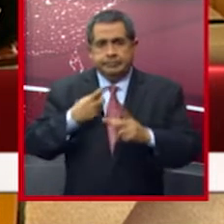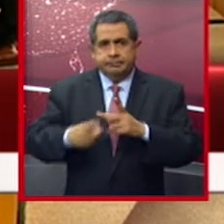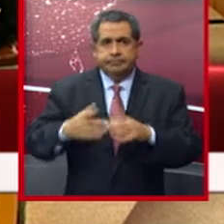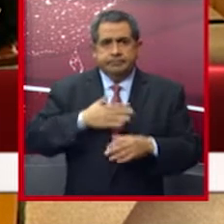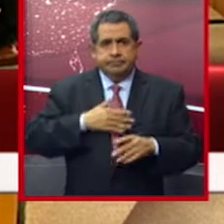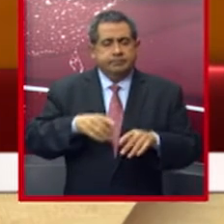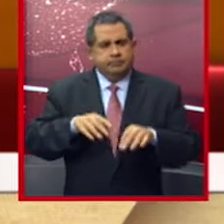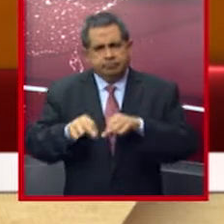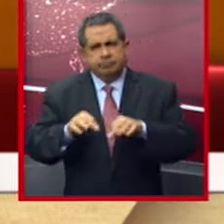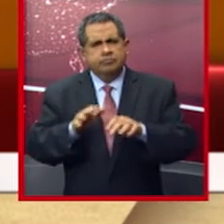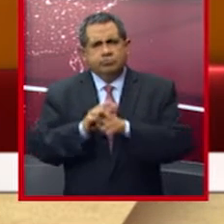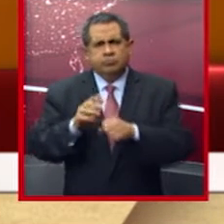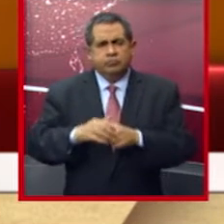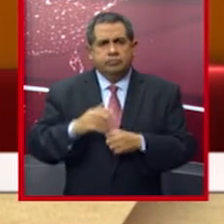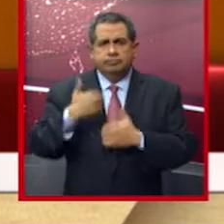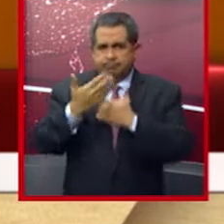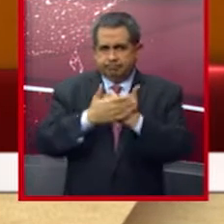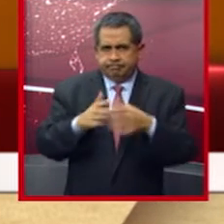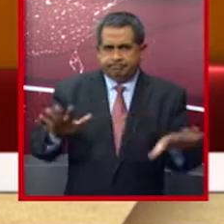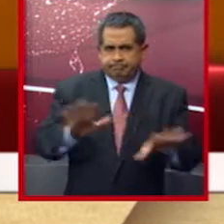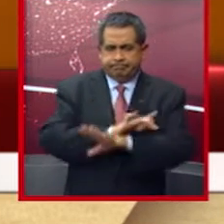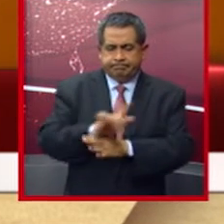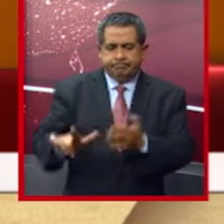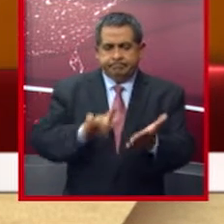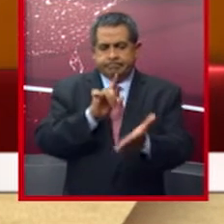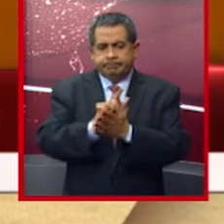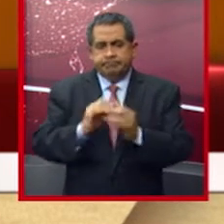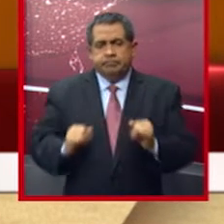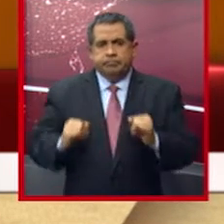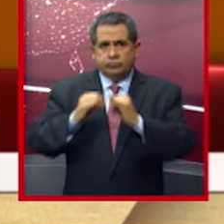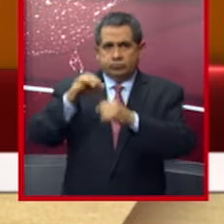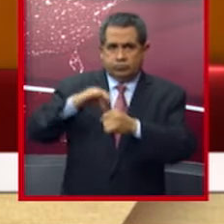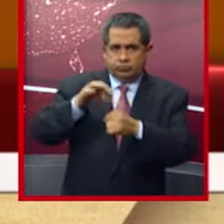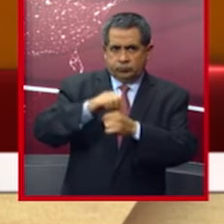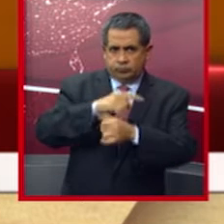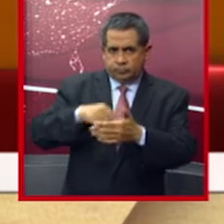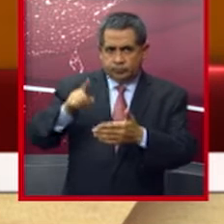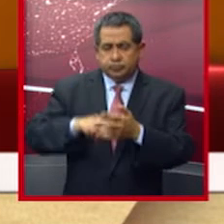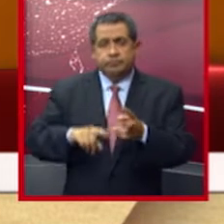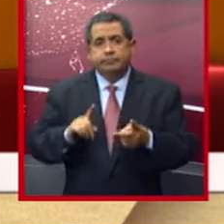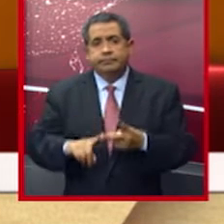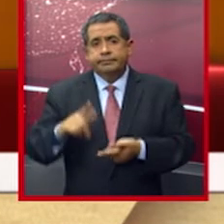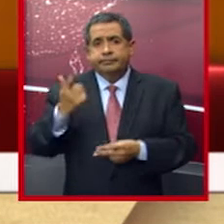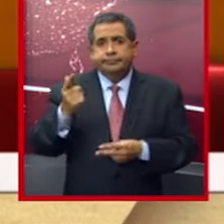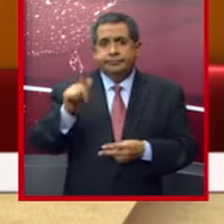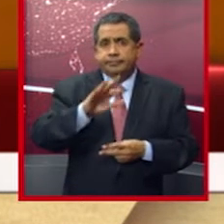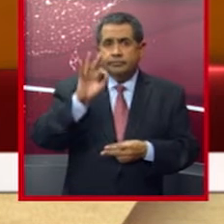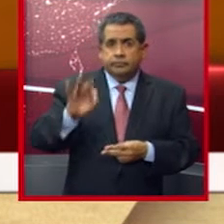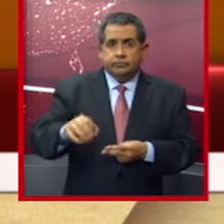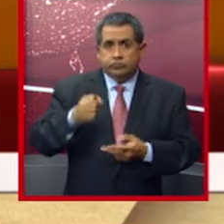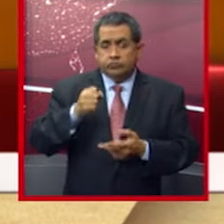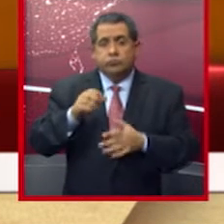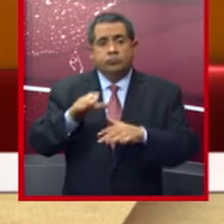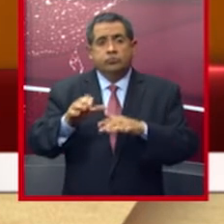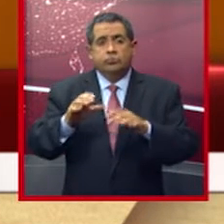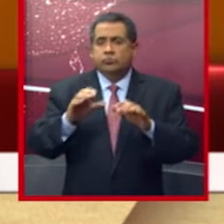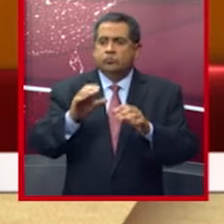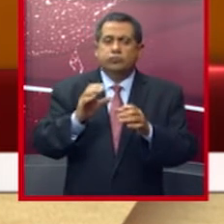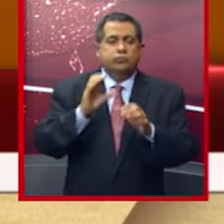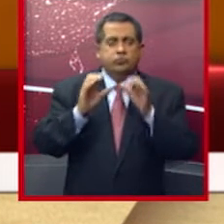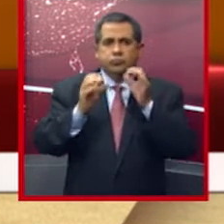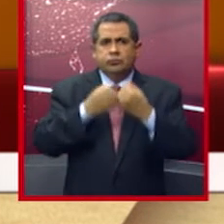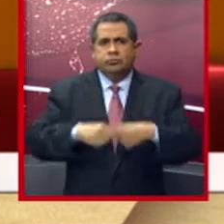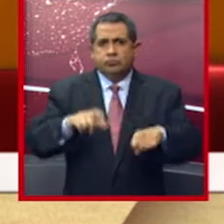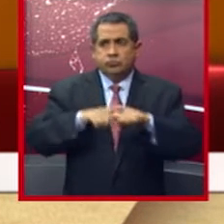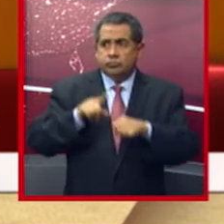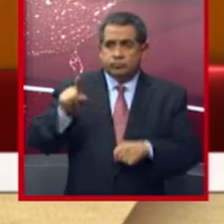fracción, entre ellas reformas a la Ley de Instituciones y Procedimientos Electorales y reducir el 70% del gasto de comunicación social de los 3